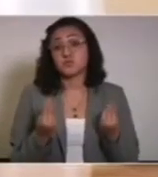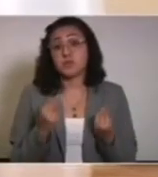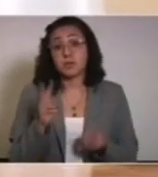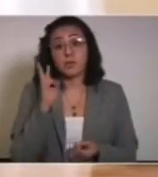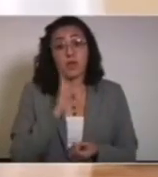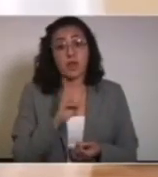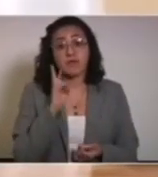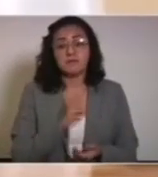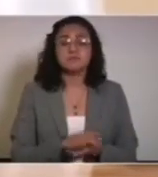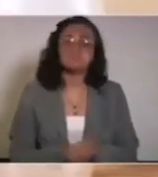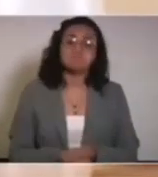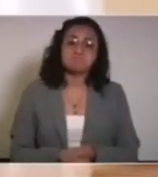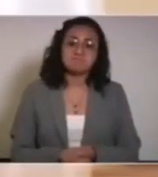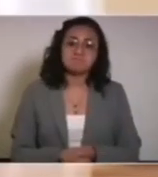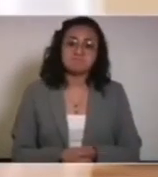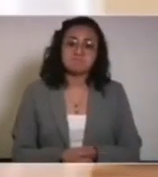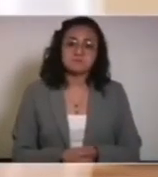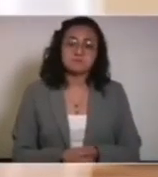probado